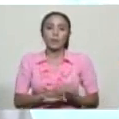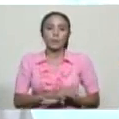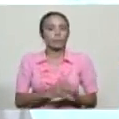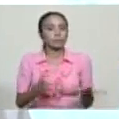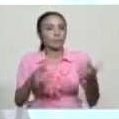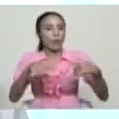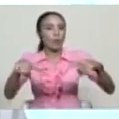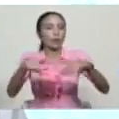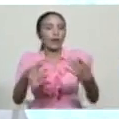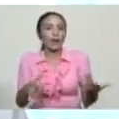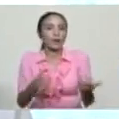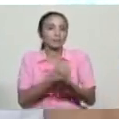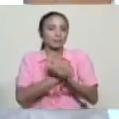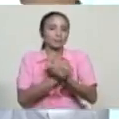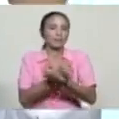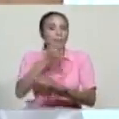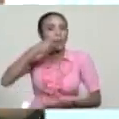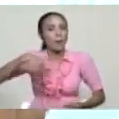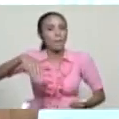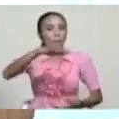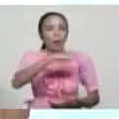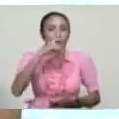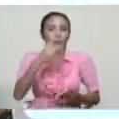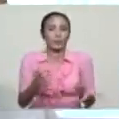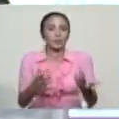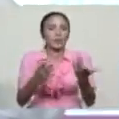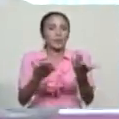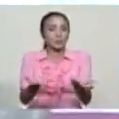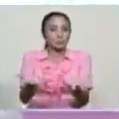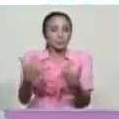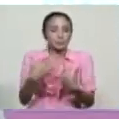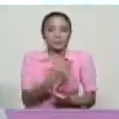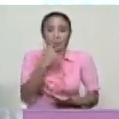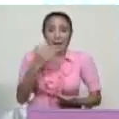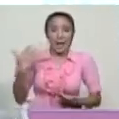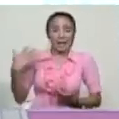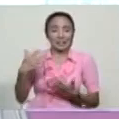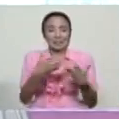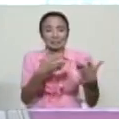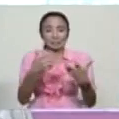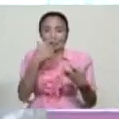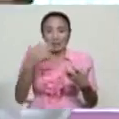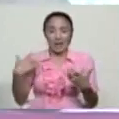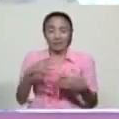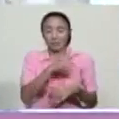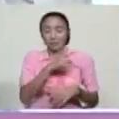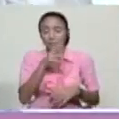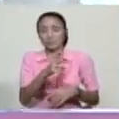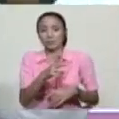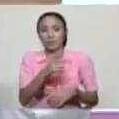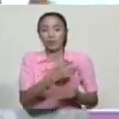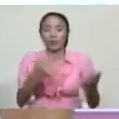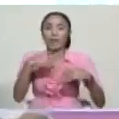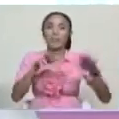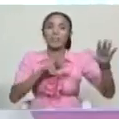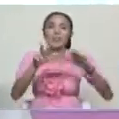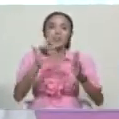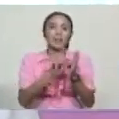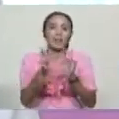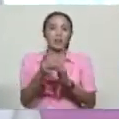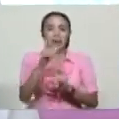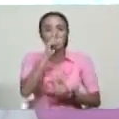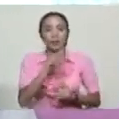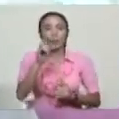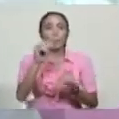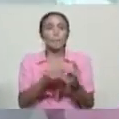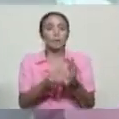Pueblo, rescatada por el pueblo de Venezuela de las manos del fascismo tempranamente, un 13 de abril del año